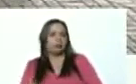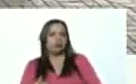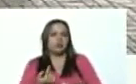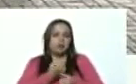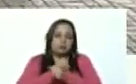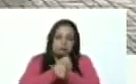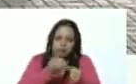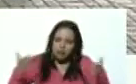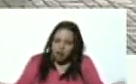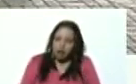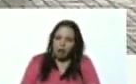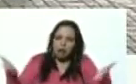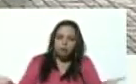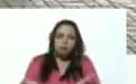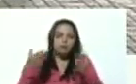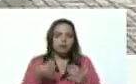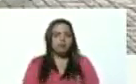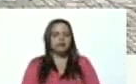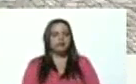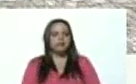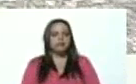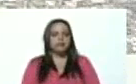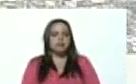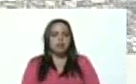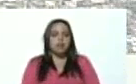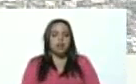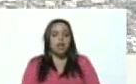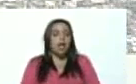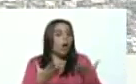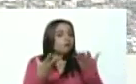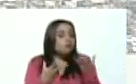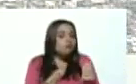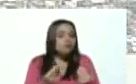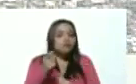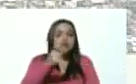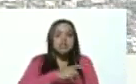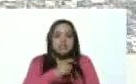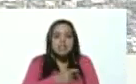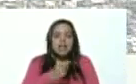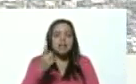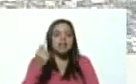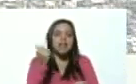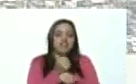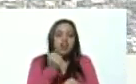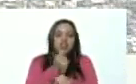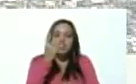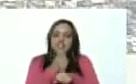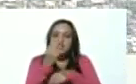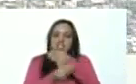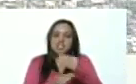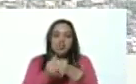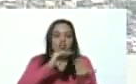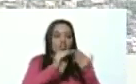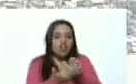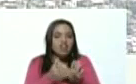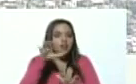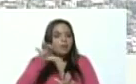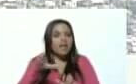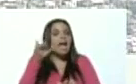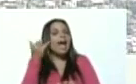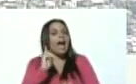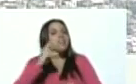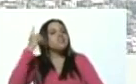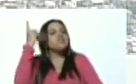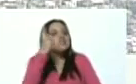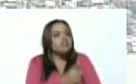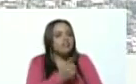perseverancia. Tenemos muchas deudas con los barrios populares del país. Aún las tenemos.